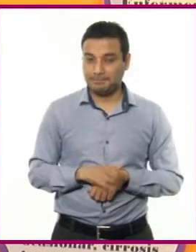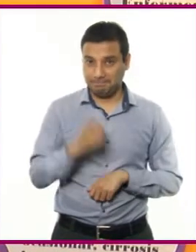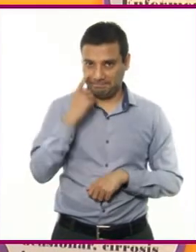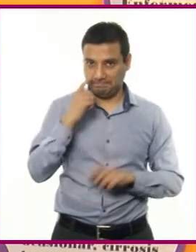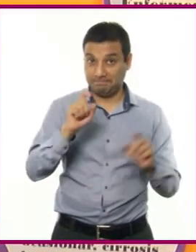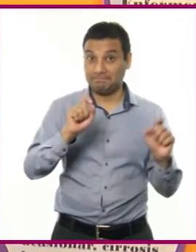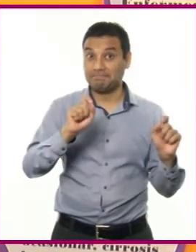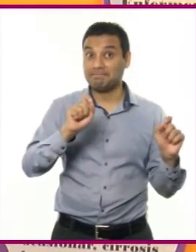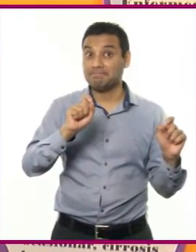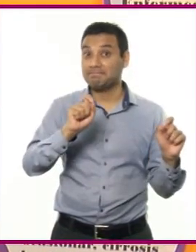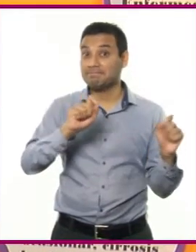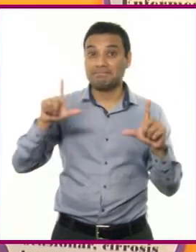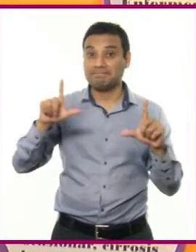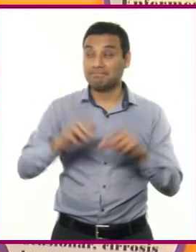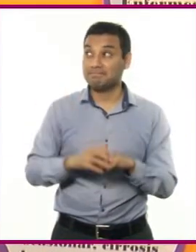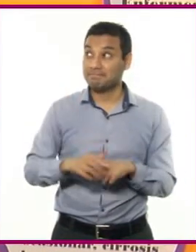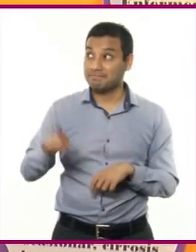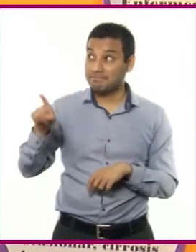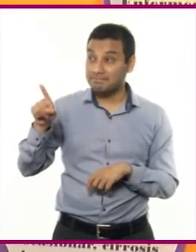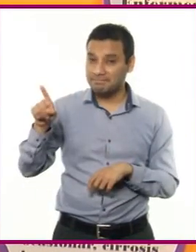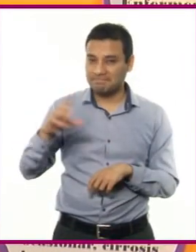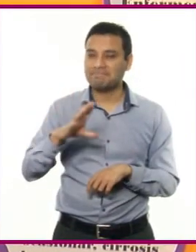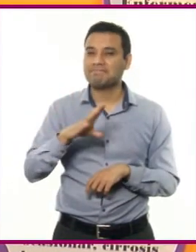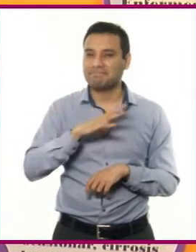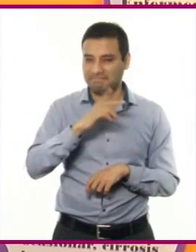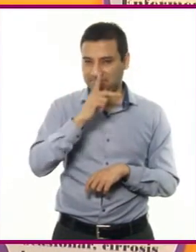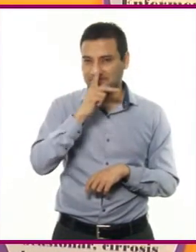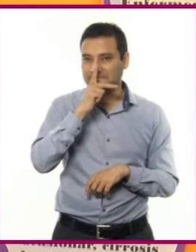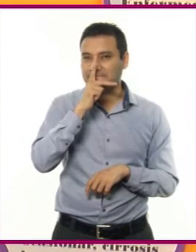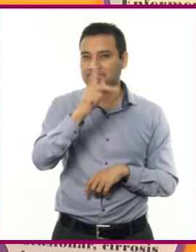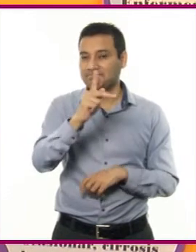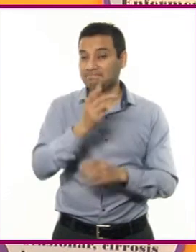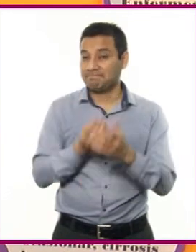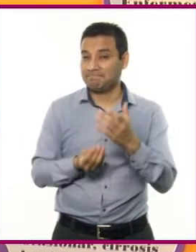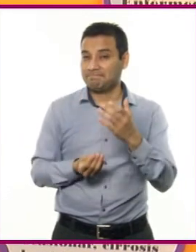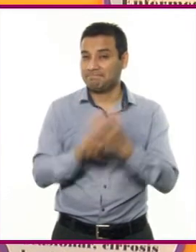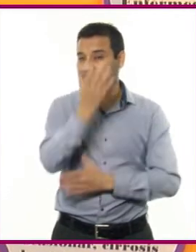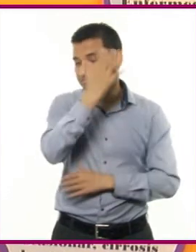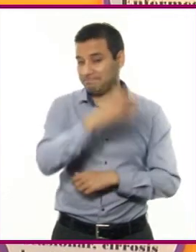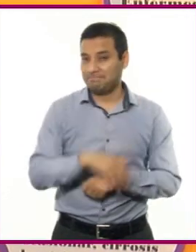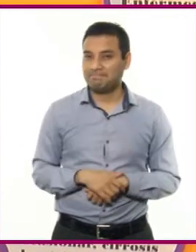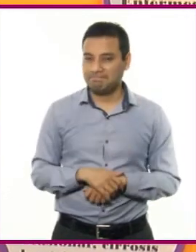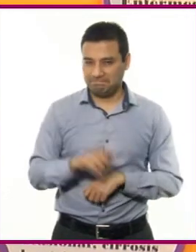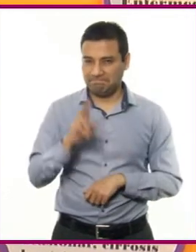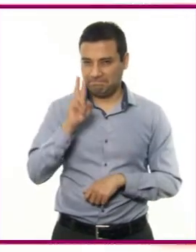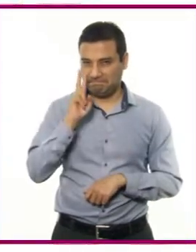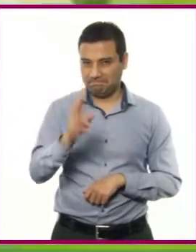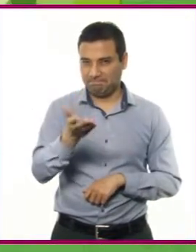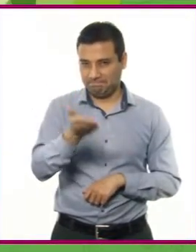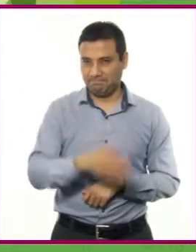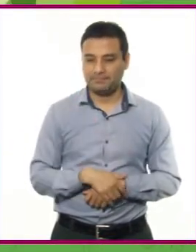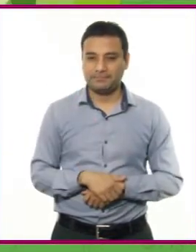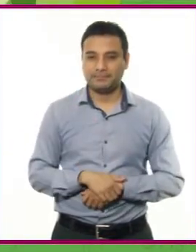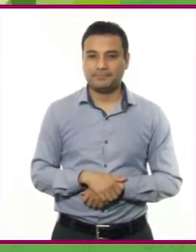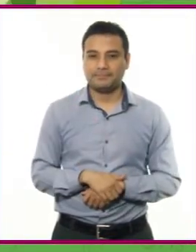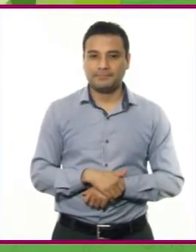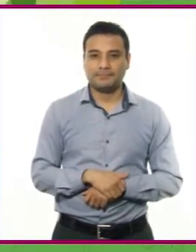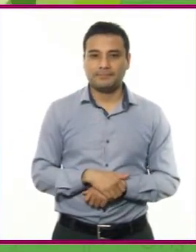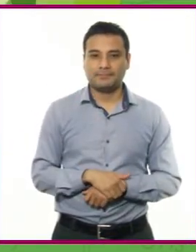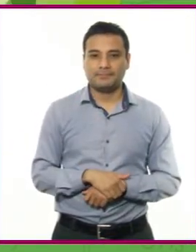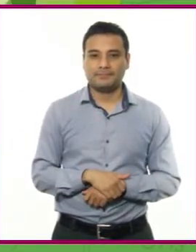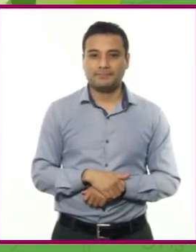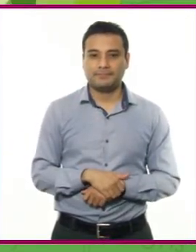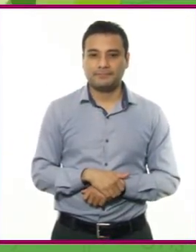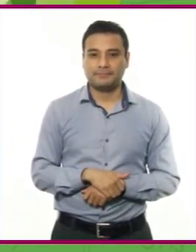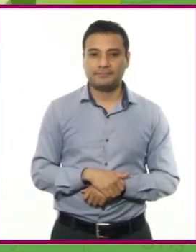sesión, ya que ahí se encuentra la palabra que anexarán a su abecedario biológico.